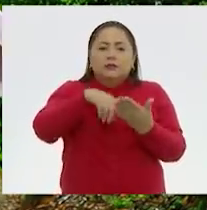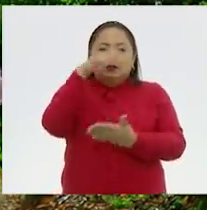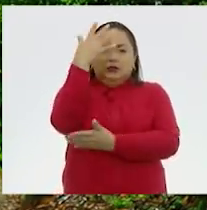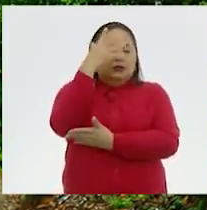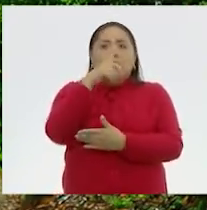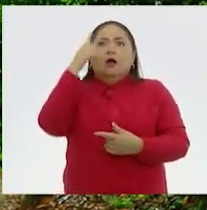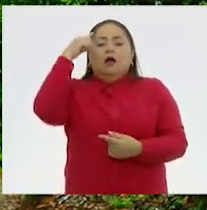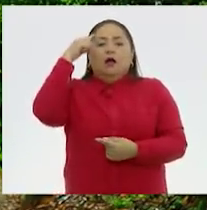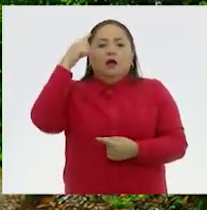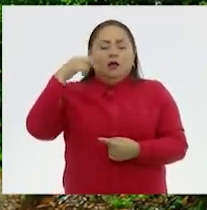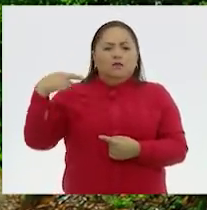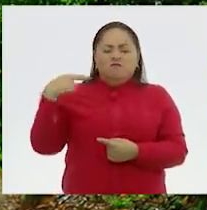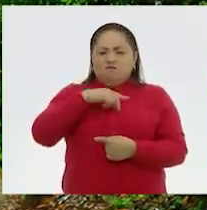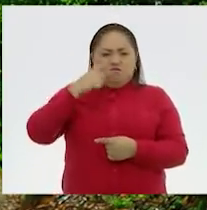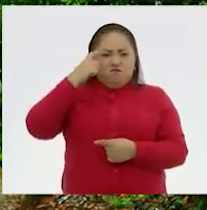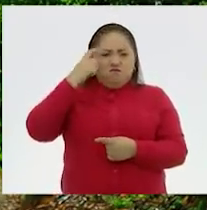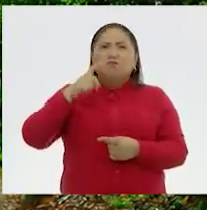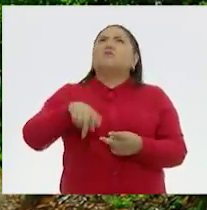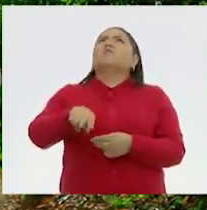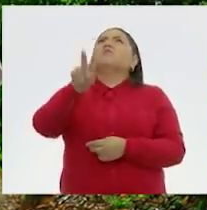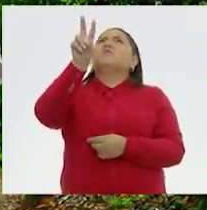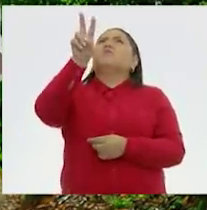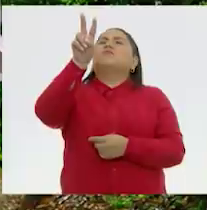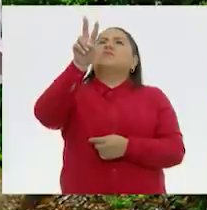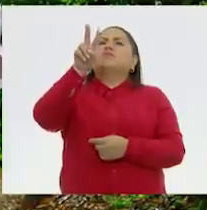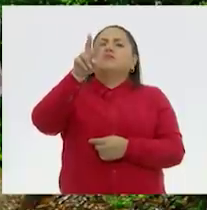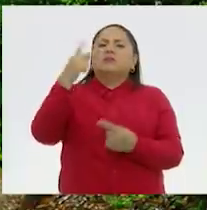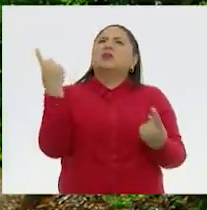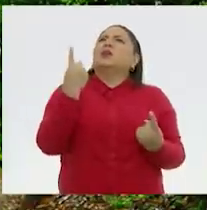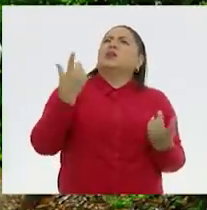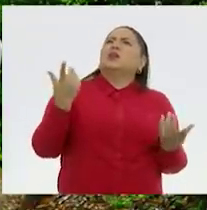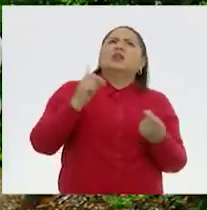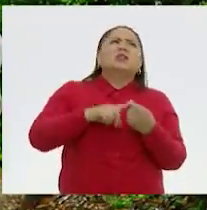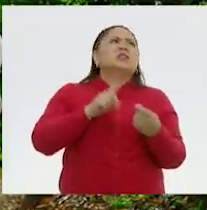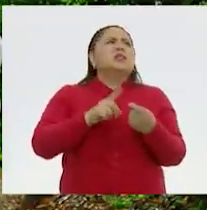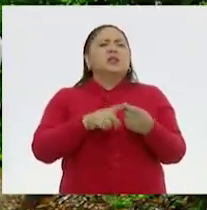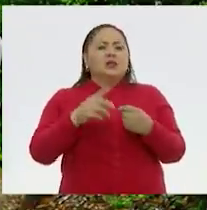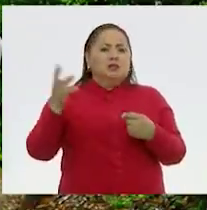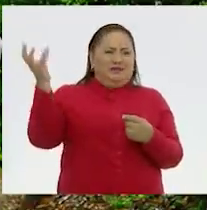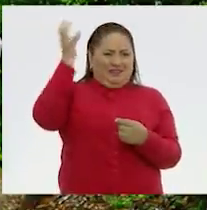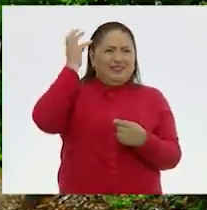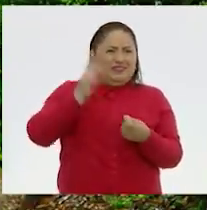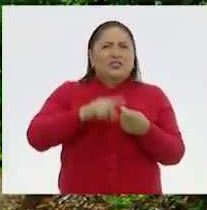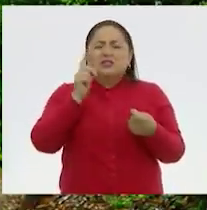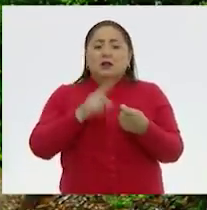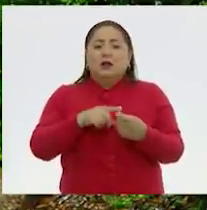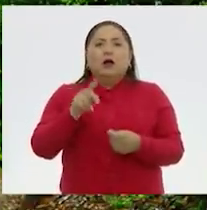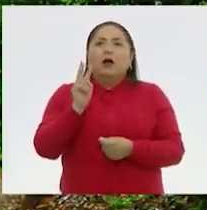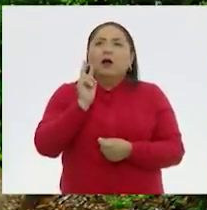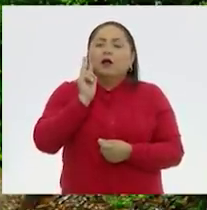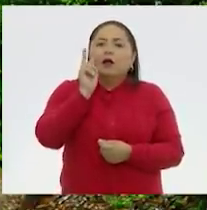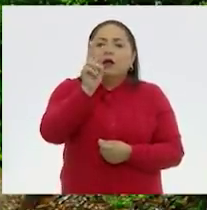Entonces, inmediatamente enojado, volteó hacia arriba y dijo, ¿qué? ¿Quién fue? Y vio que venía